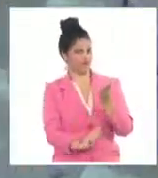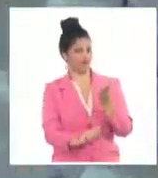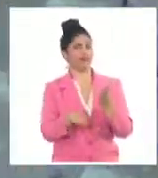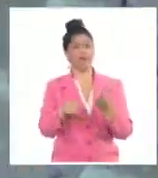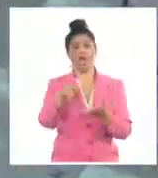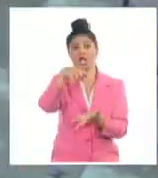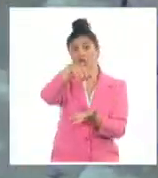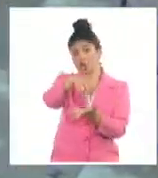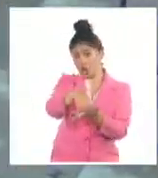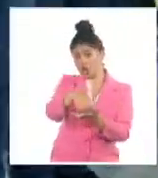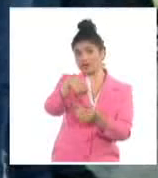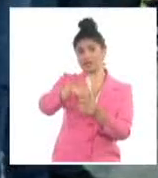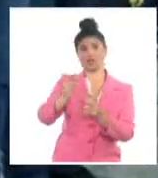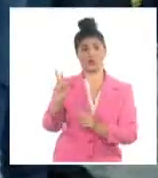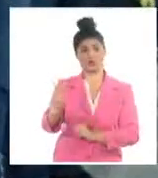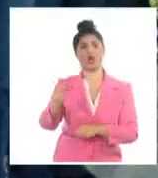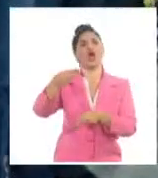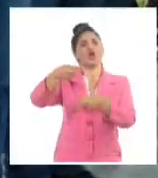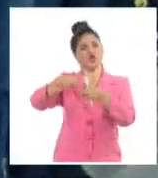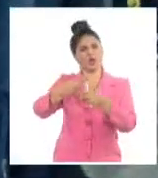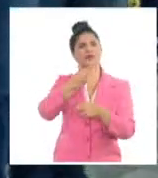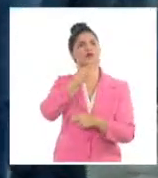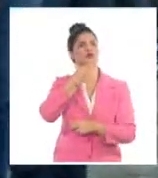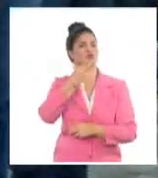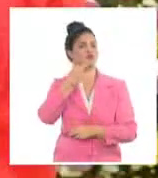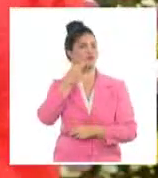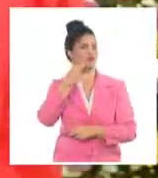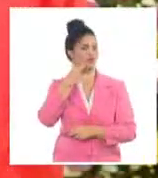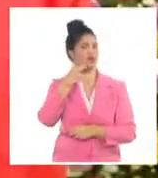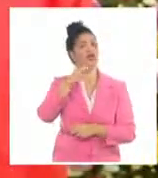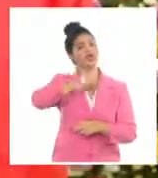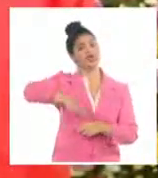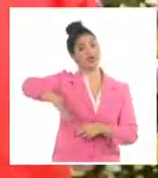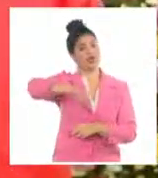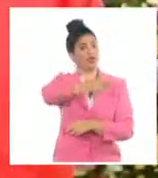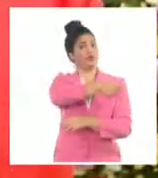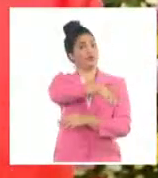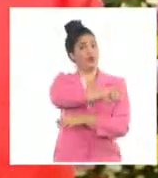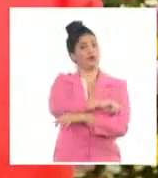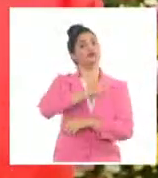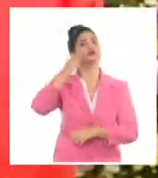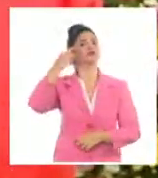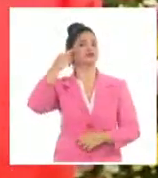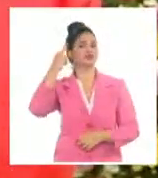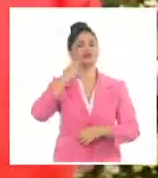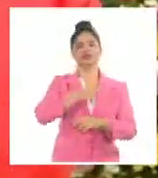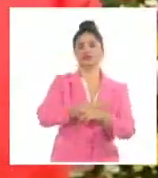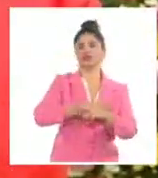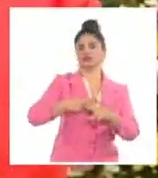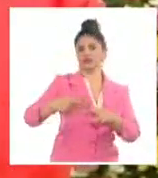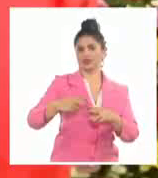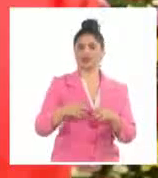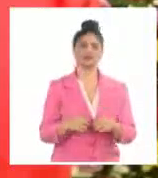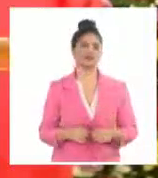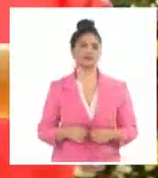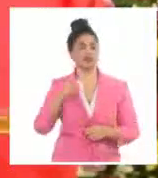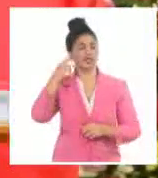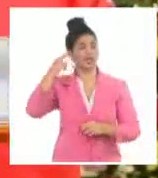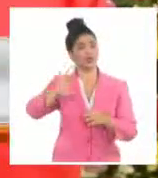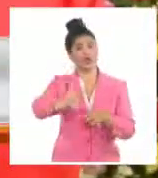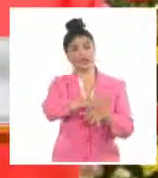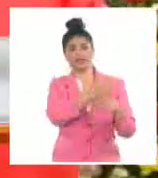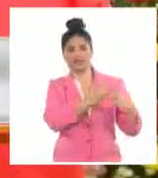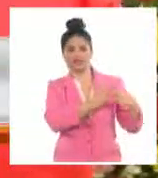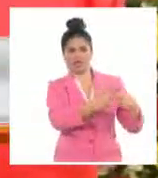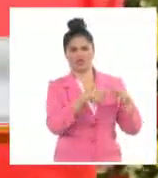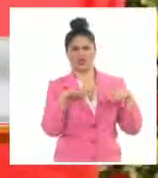venezolana, agasajo que se convirtió en un encuentro con la historia. Inspirados en Martí, en Bolívar, en Fidel, en